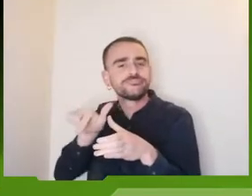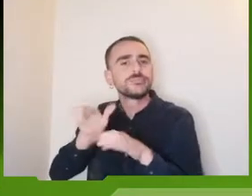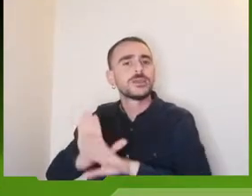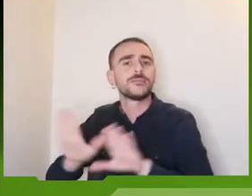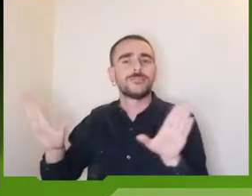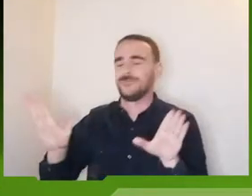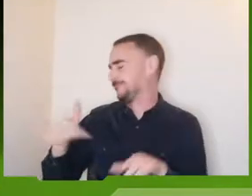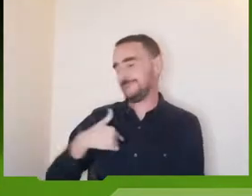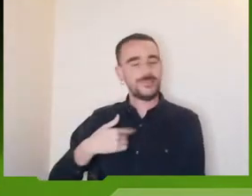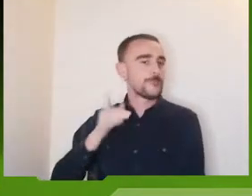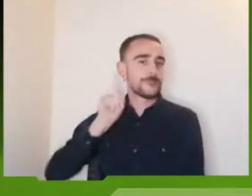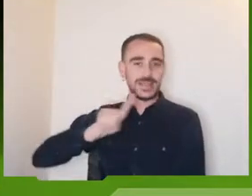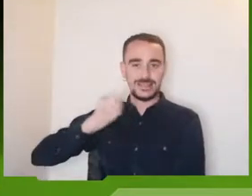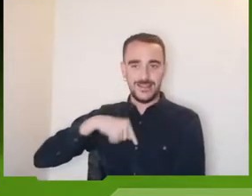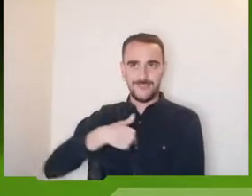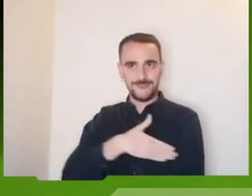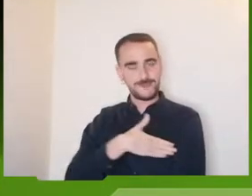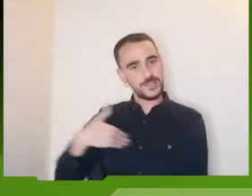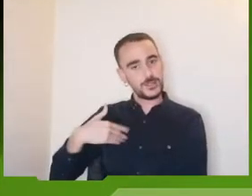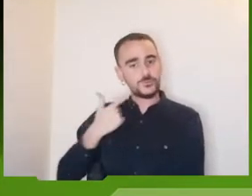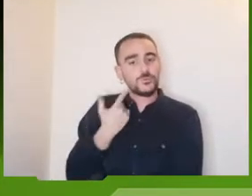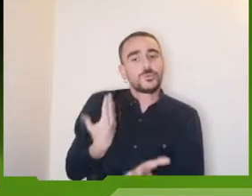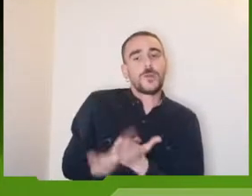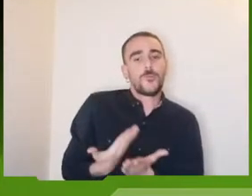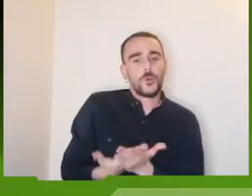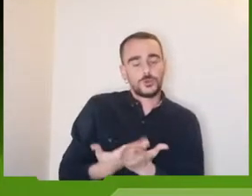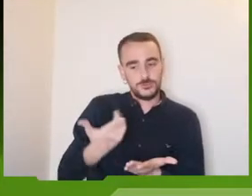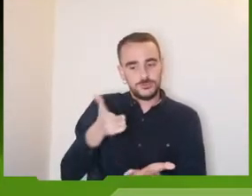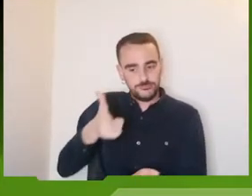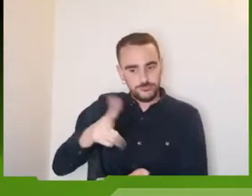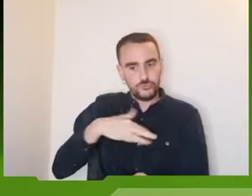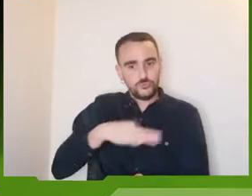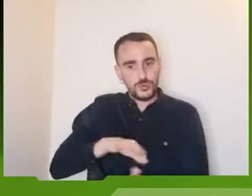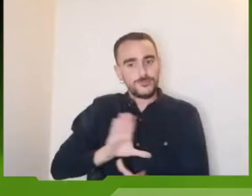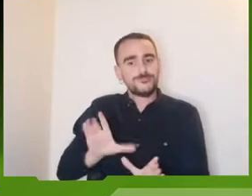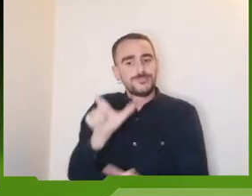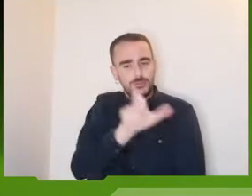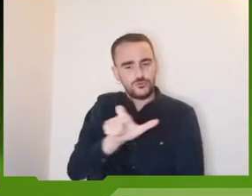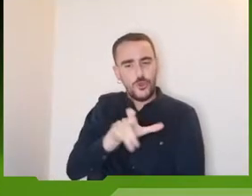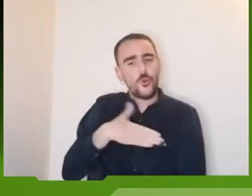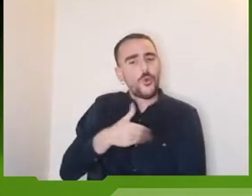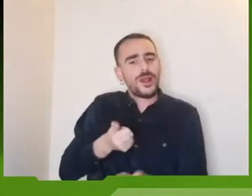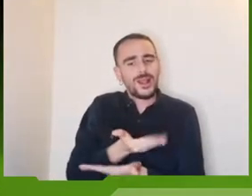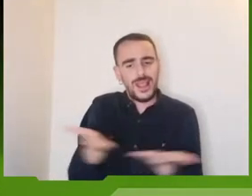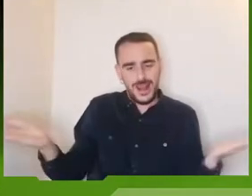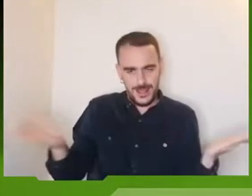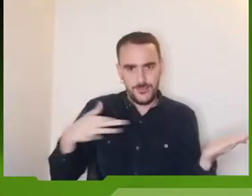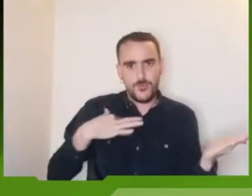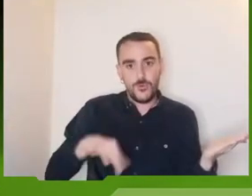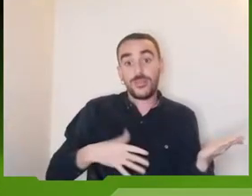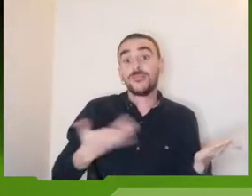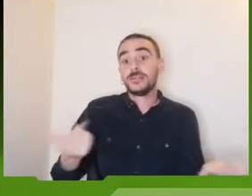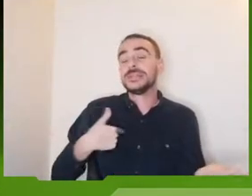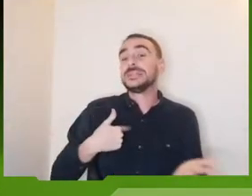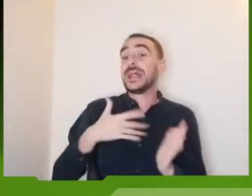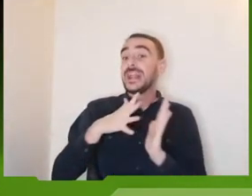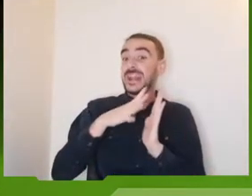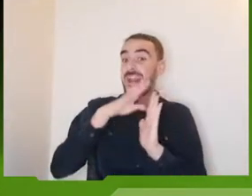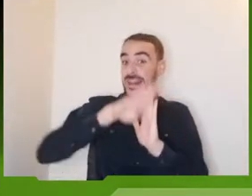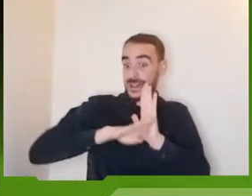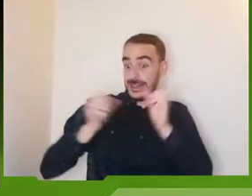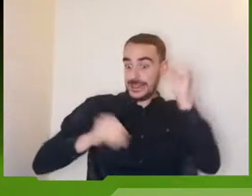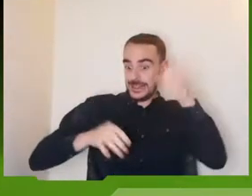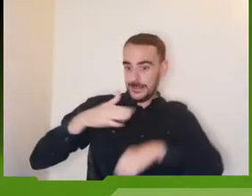en este directo, en el contenido de Instagram, porque para, bueno, para